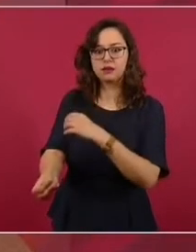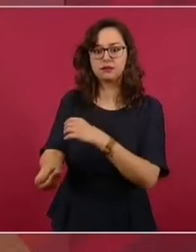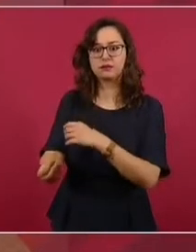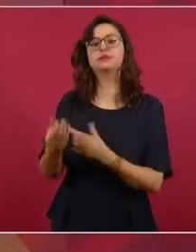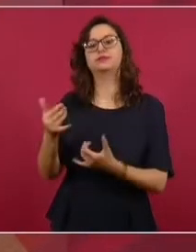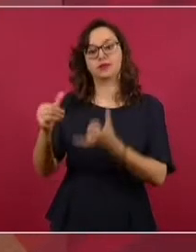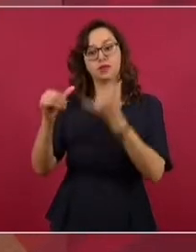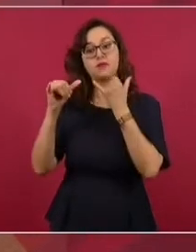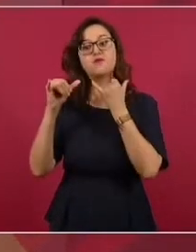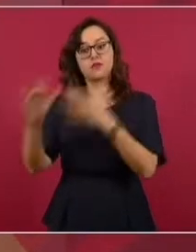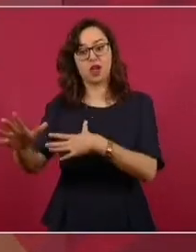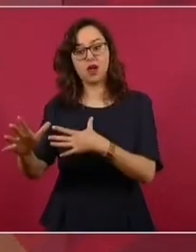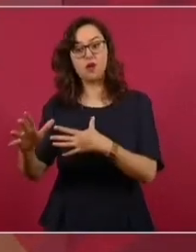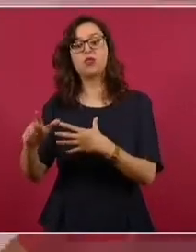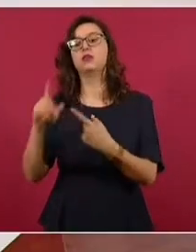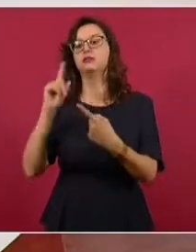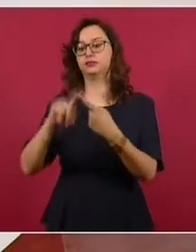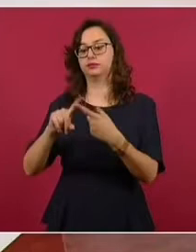represión,